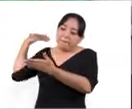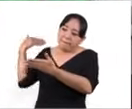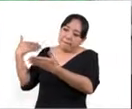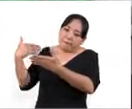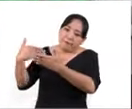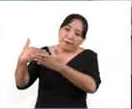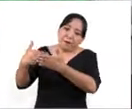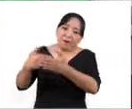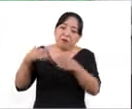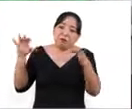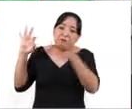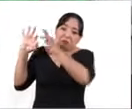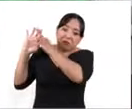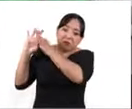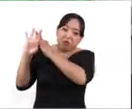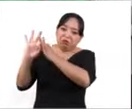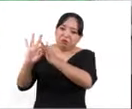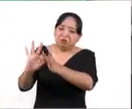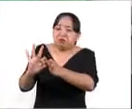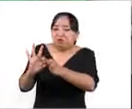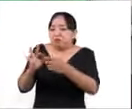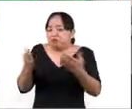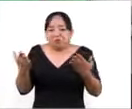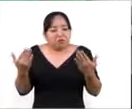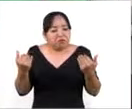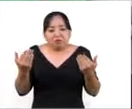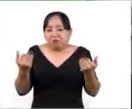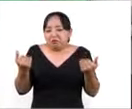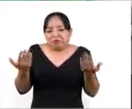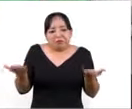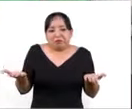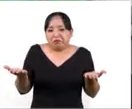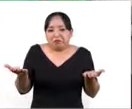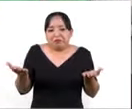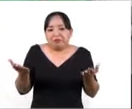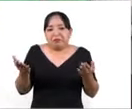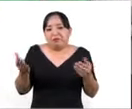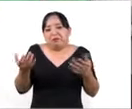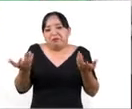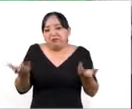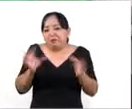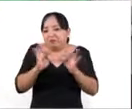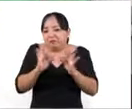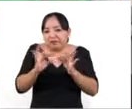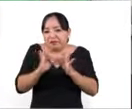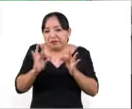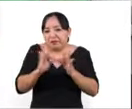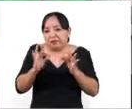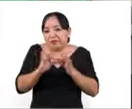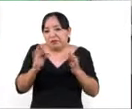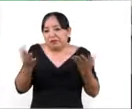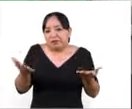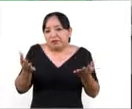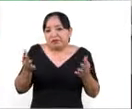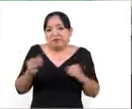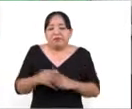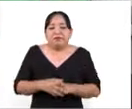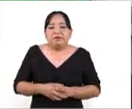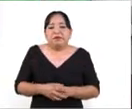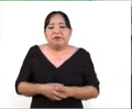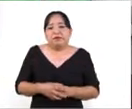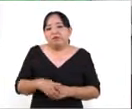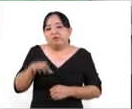nos hacemos esta pregunta, pero no hay nada científico que nos diga que el 19 de septiembre tiene alguna consideración